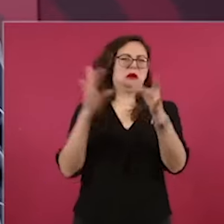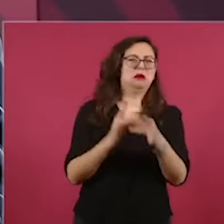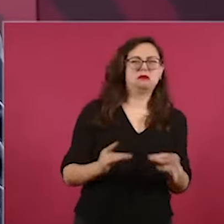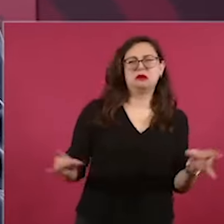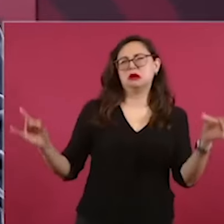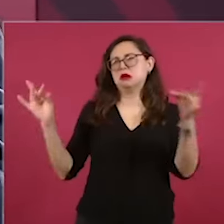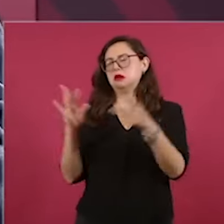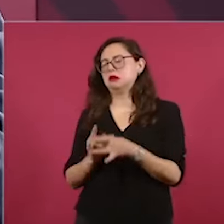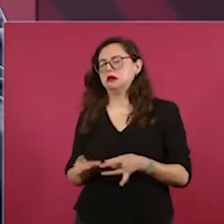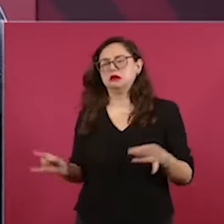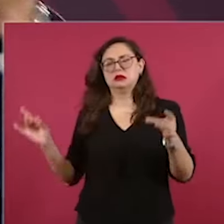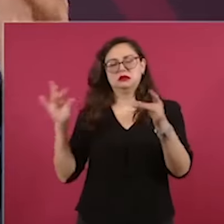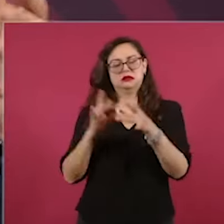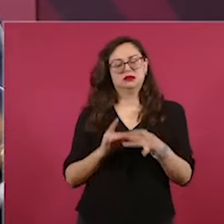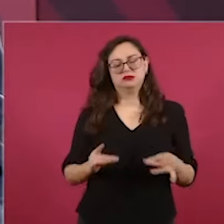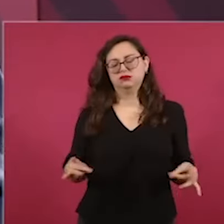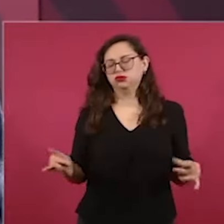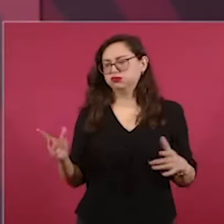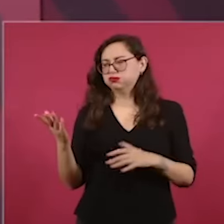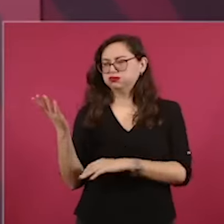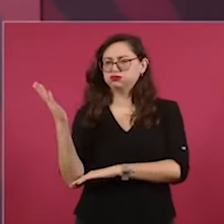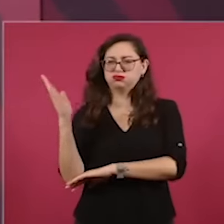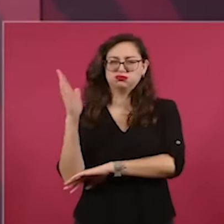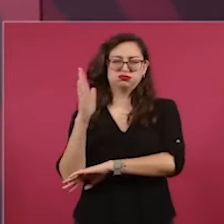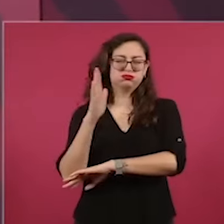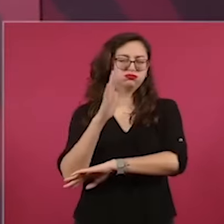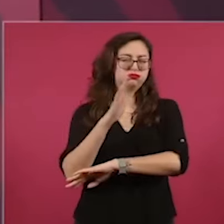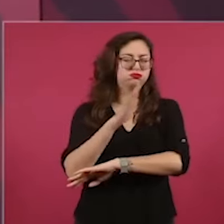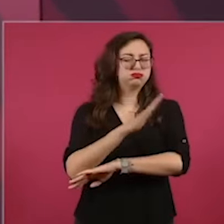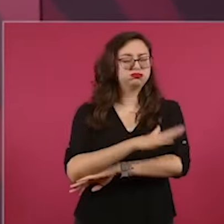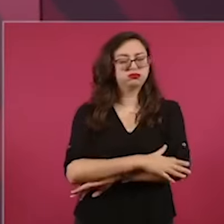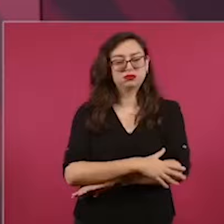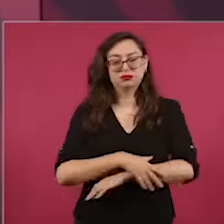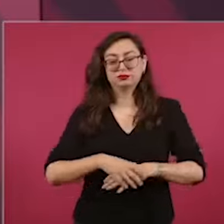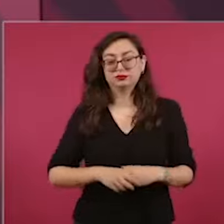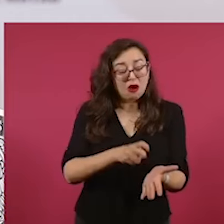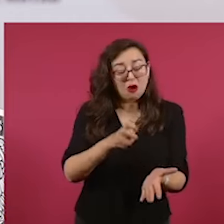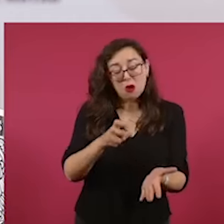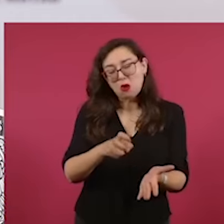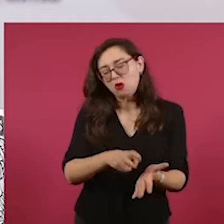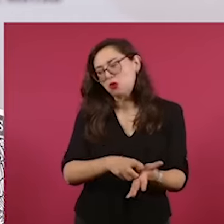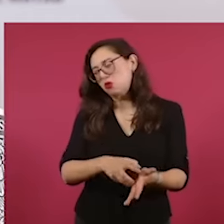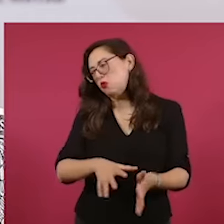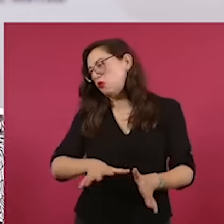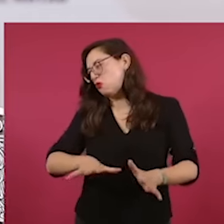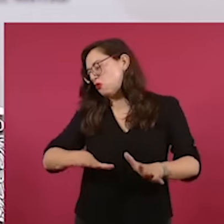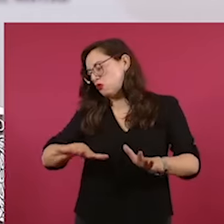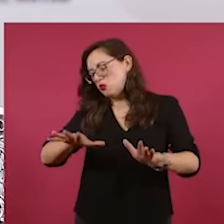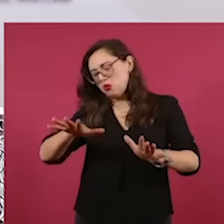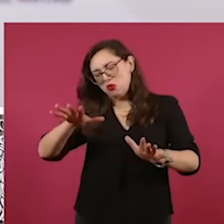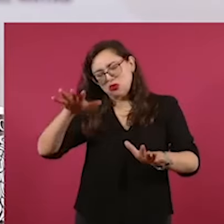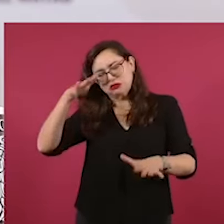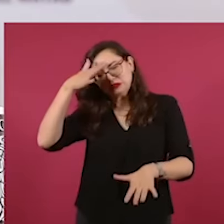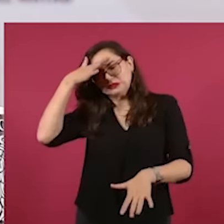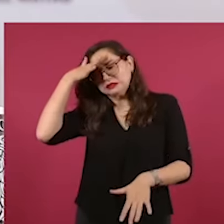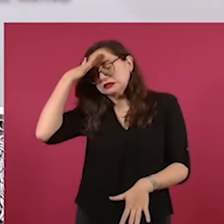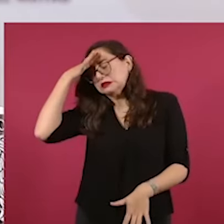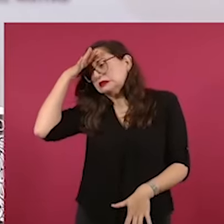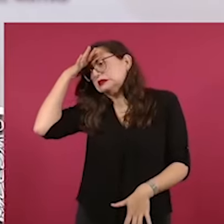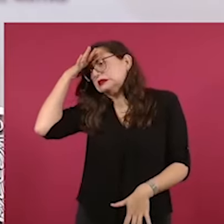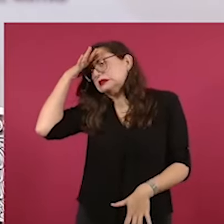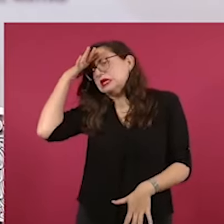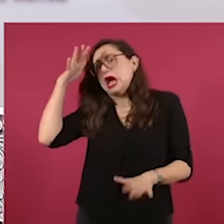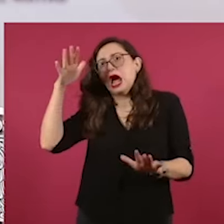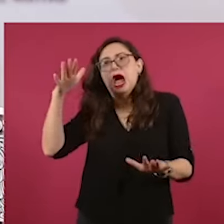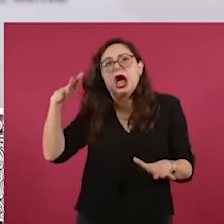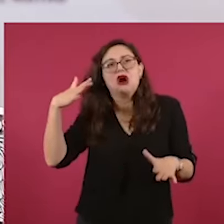El presidente Andrés Manuel López Obrador celebró la aprobación en la Cámara de Diputados. Durante su conferencia matutina, aseguró que